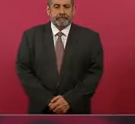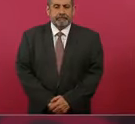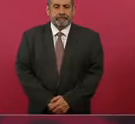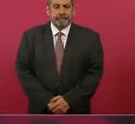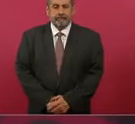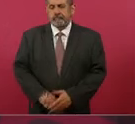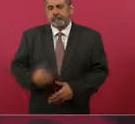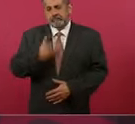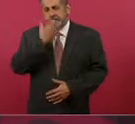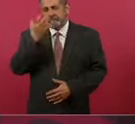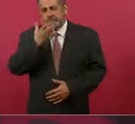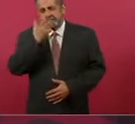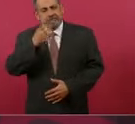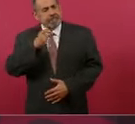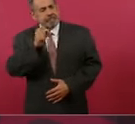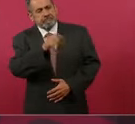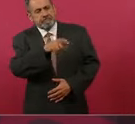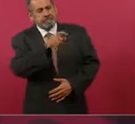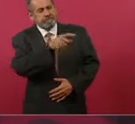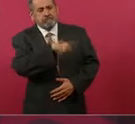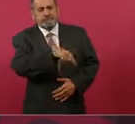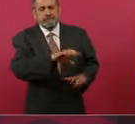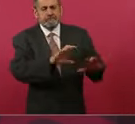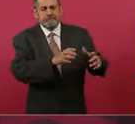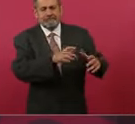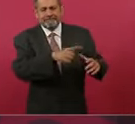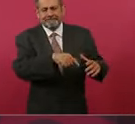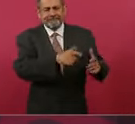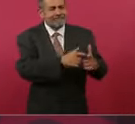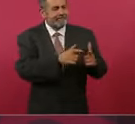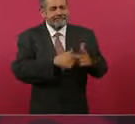una costumbre del conservadurismo,